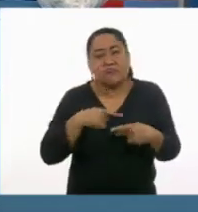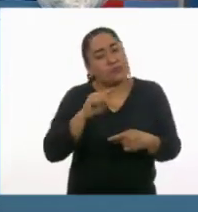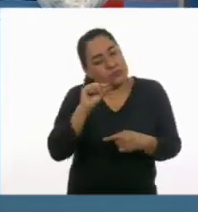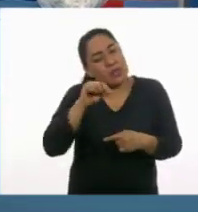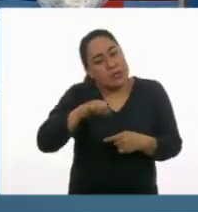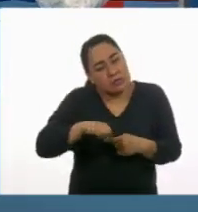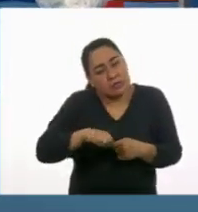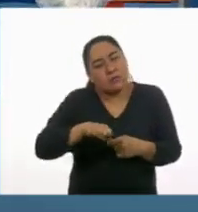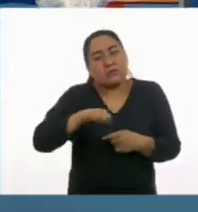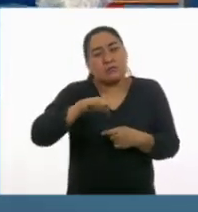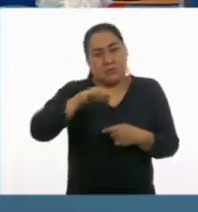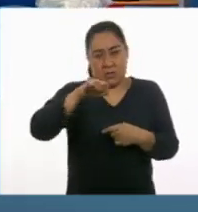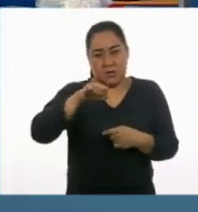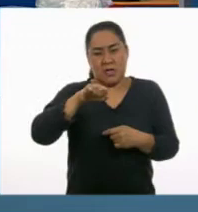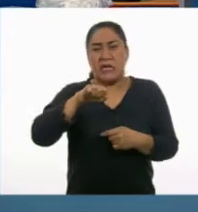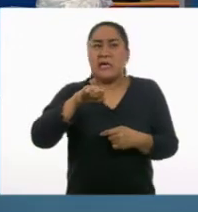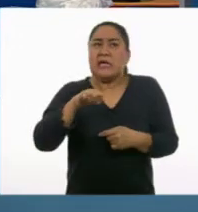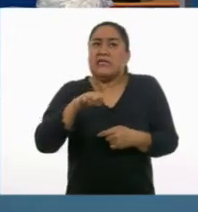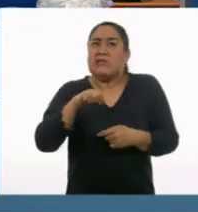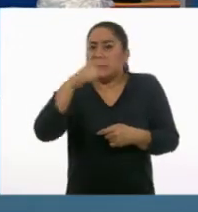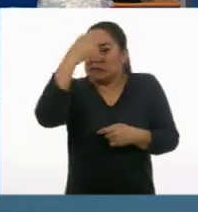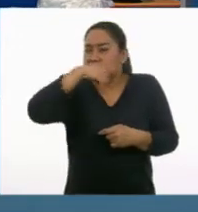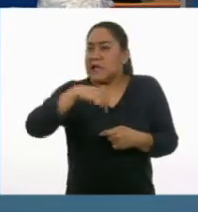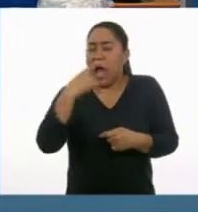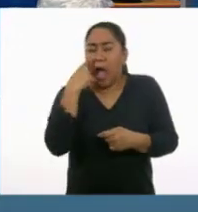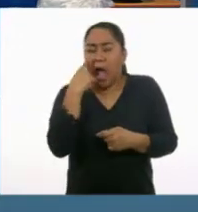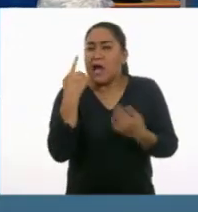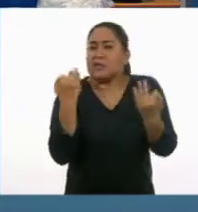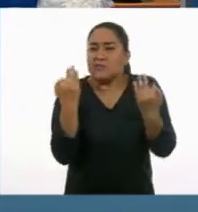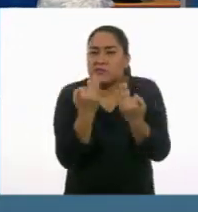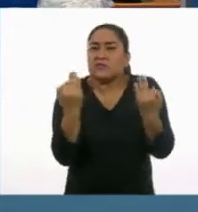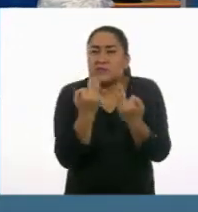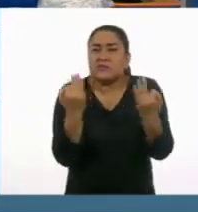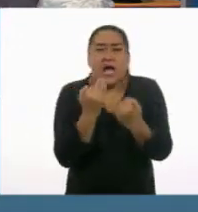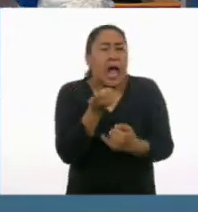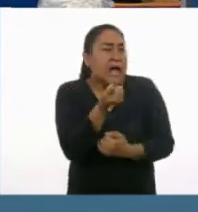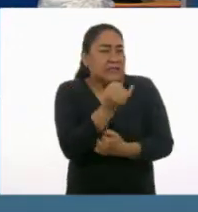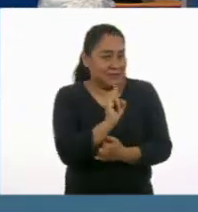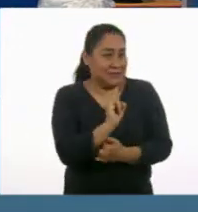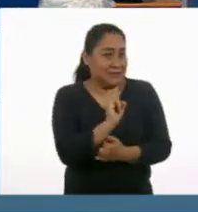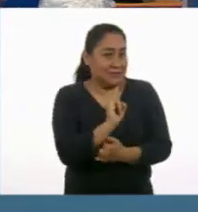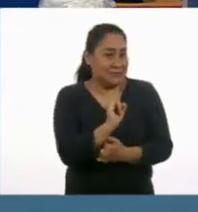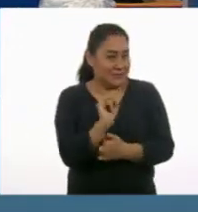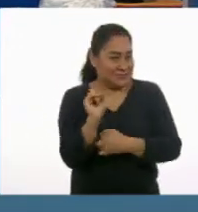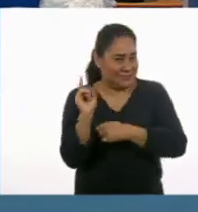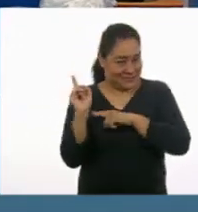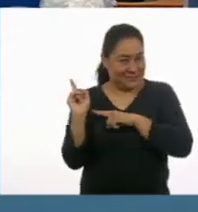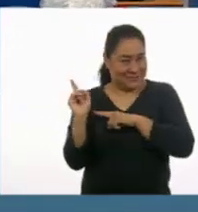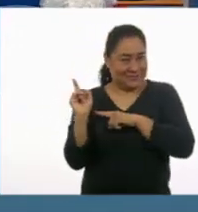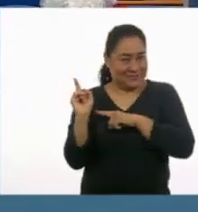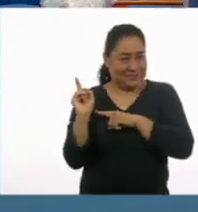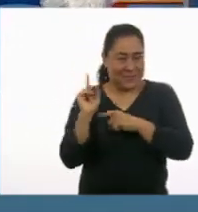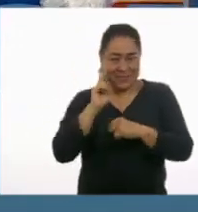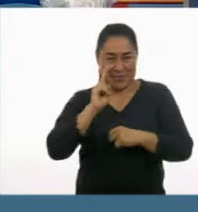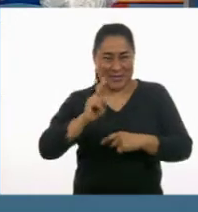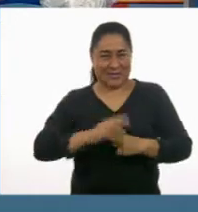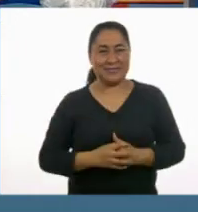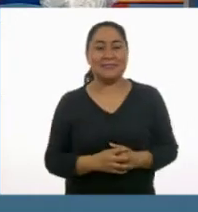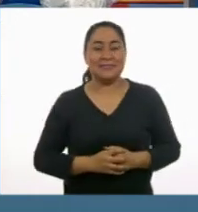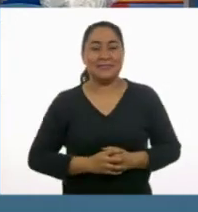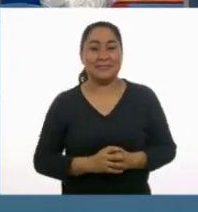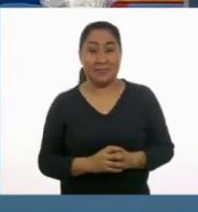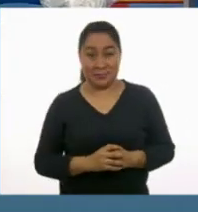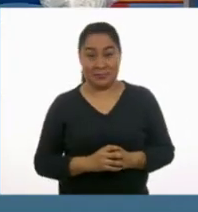es friolento. Ah, friolento y entonces así. Ajá.